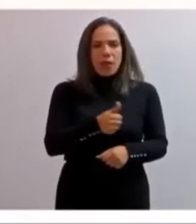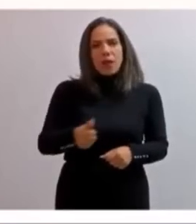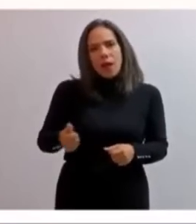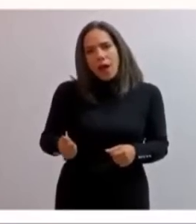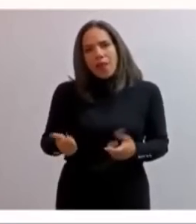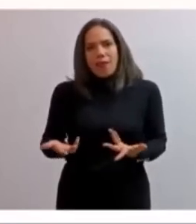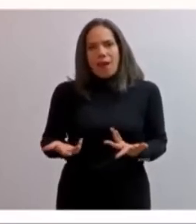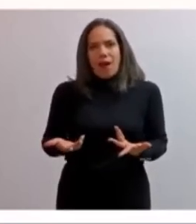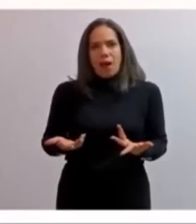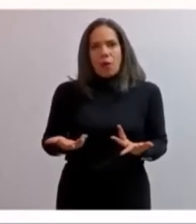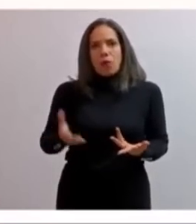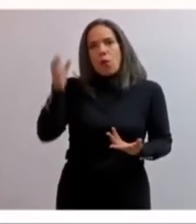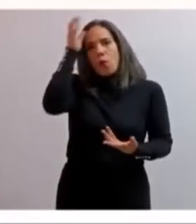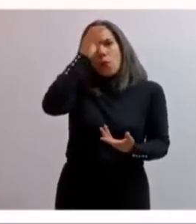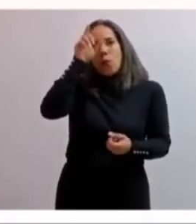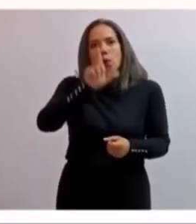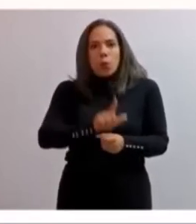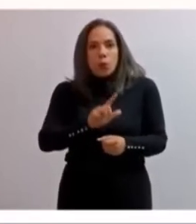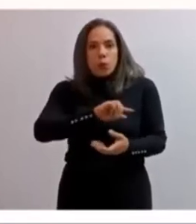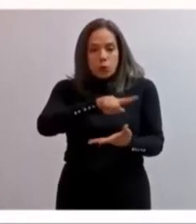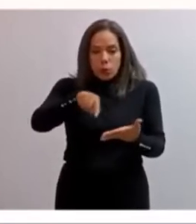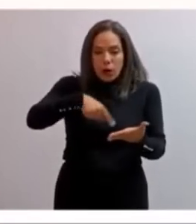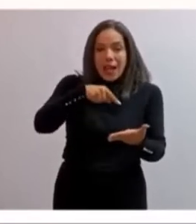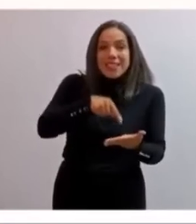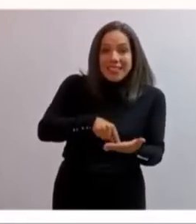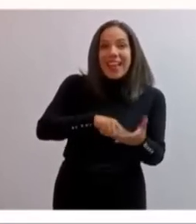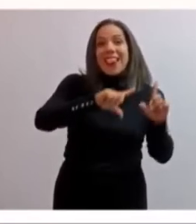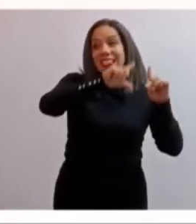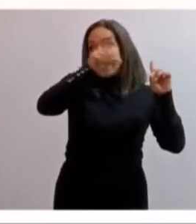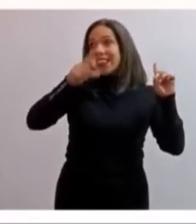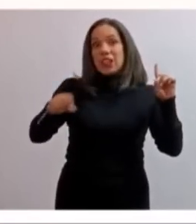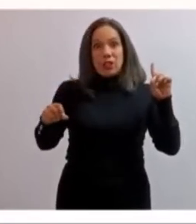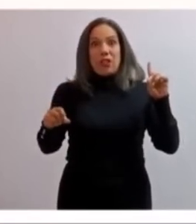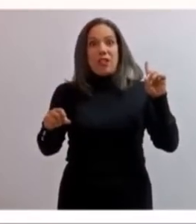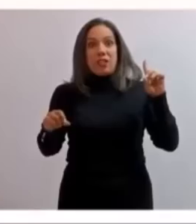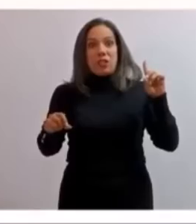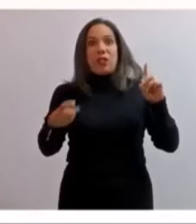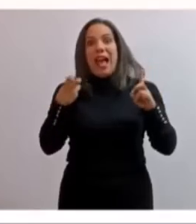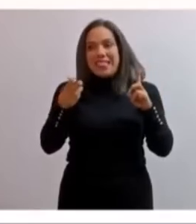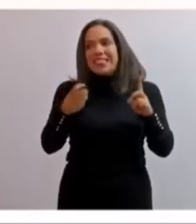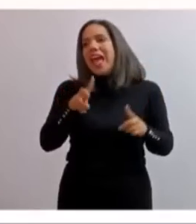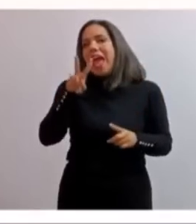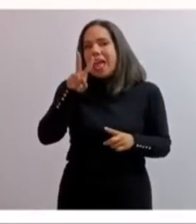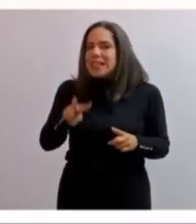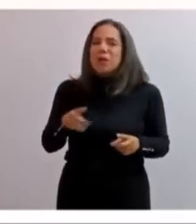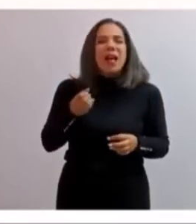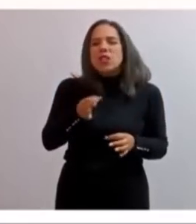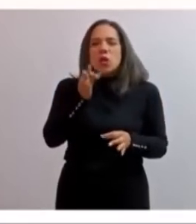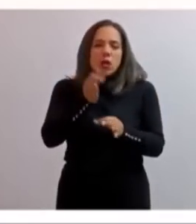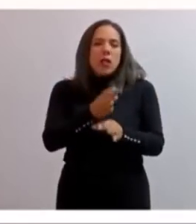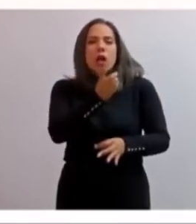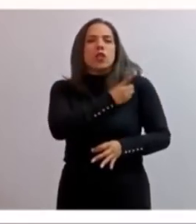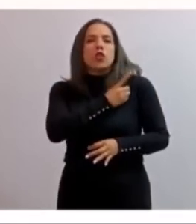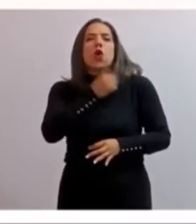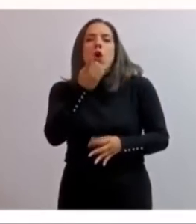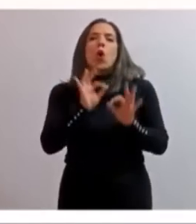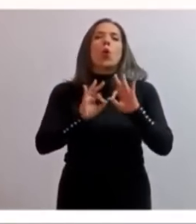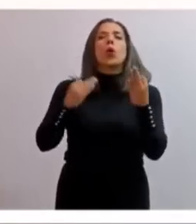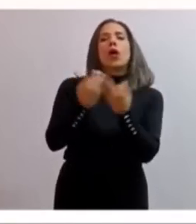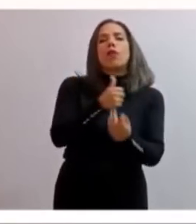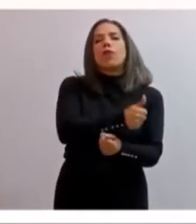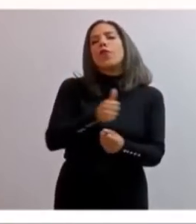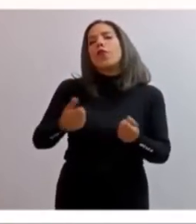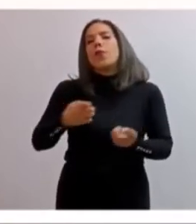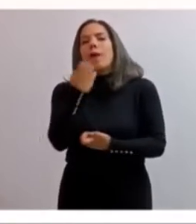culturas, sujetos, y por lo tanto no define cómo debe trabajar cada escuela, sino busca que cada